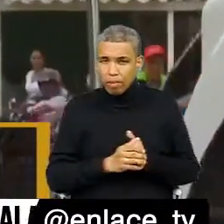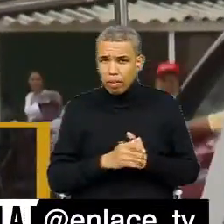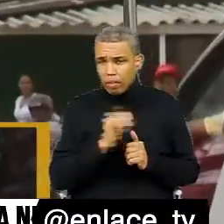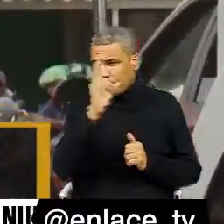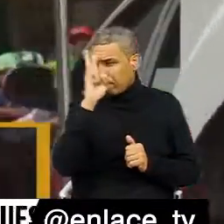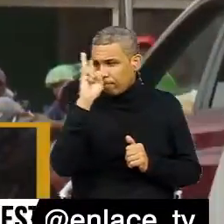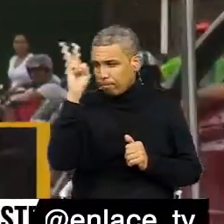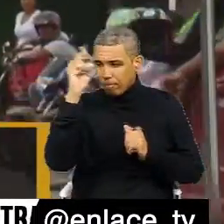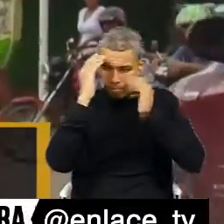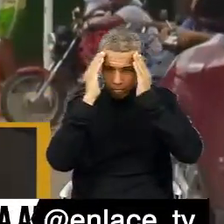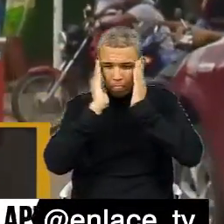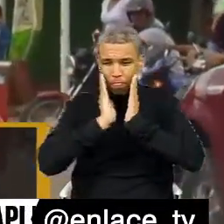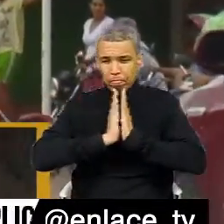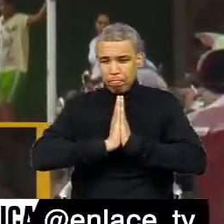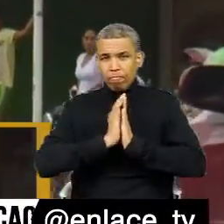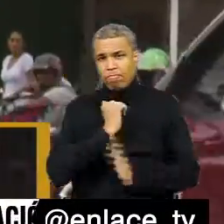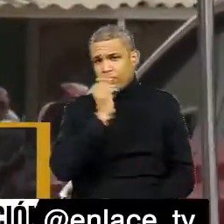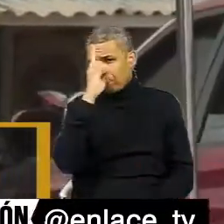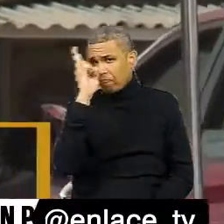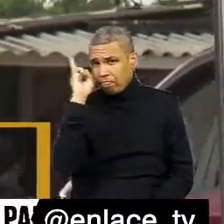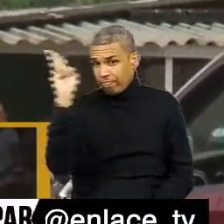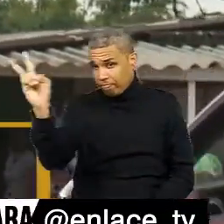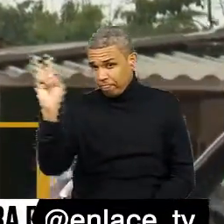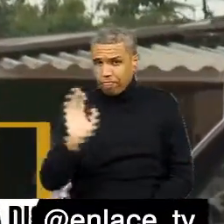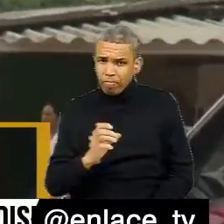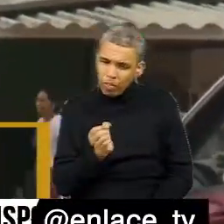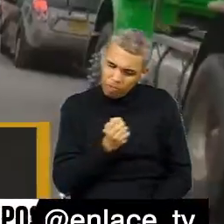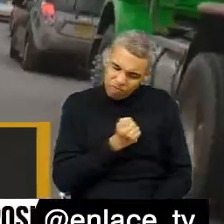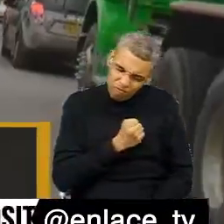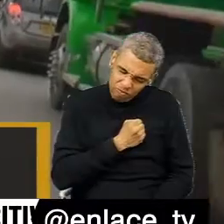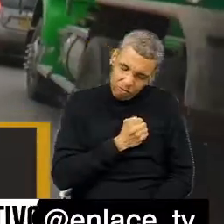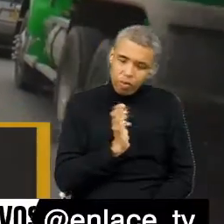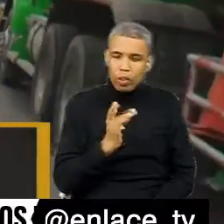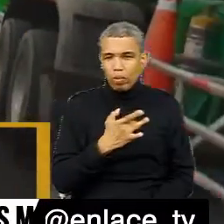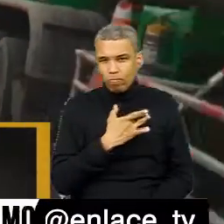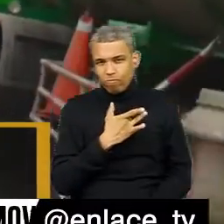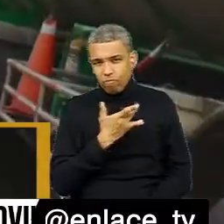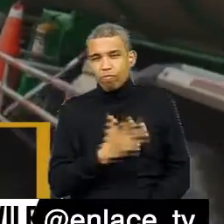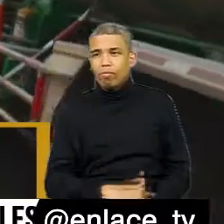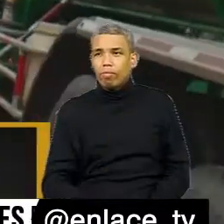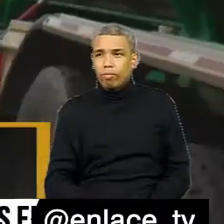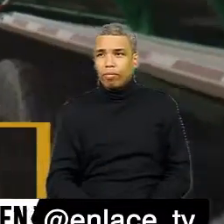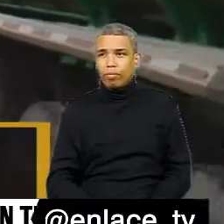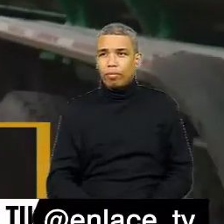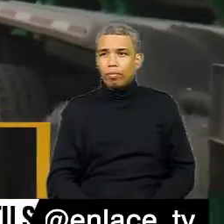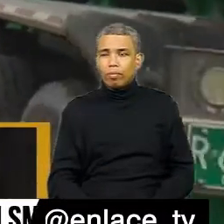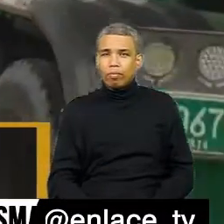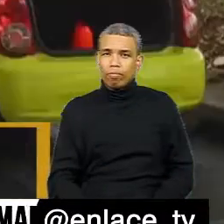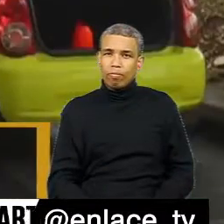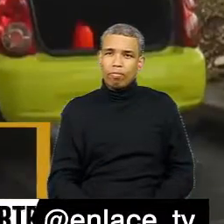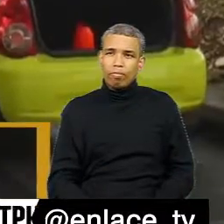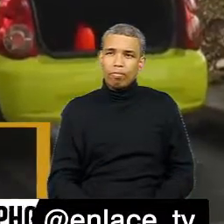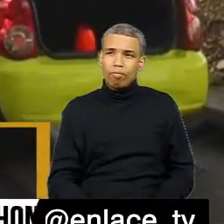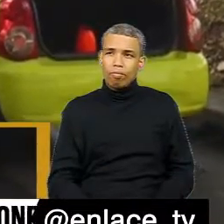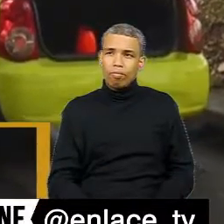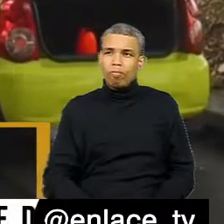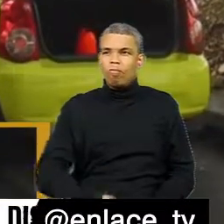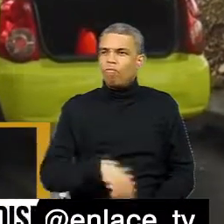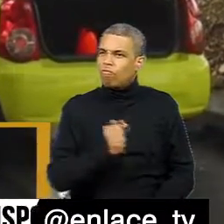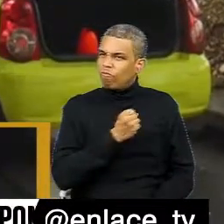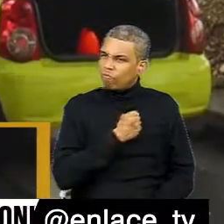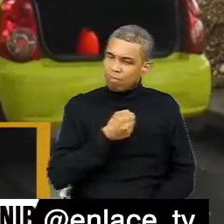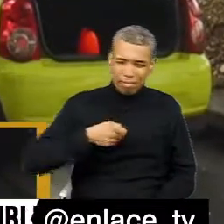lo sentimos de todo corazón, lo llevamos a la Virgen del Carmen en nuestros corazones, siempre la tenemos